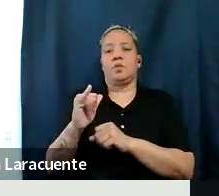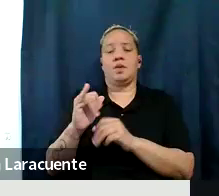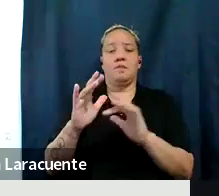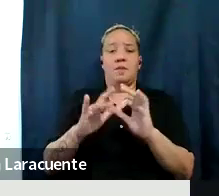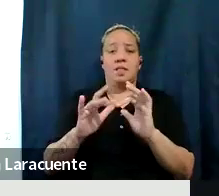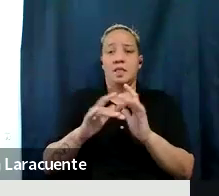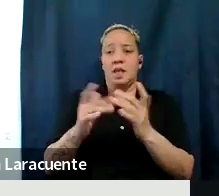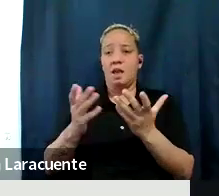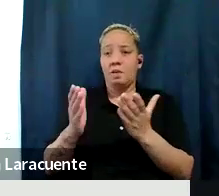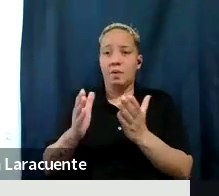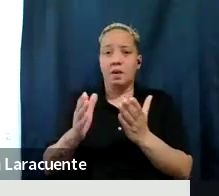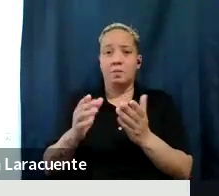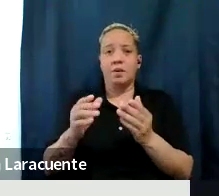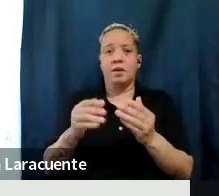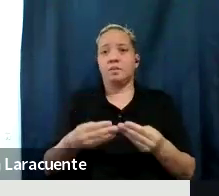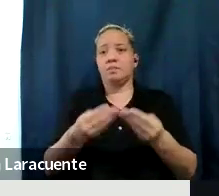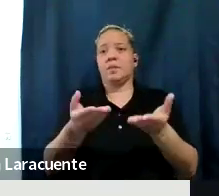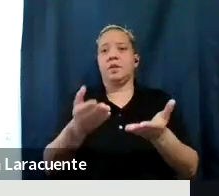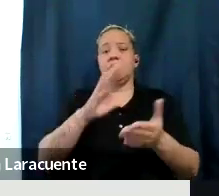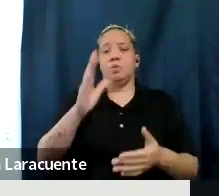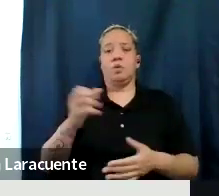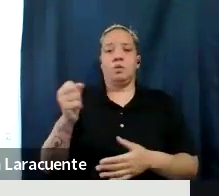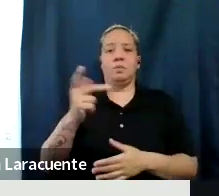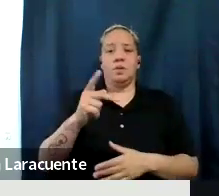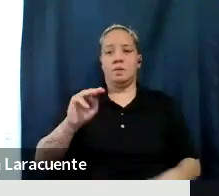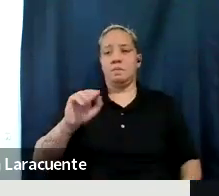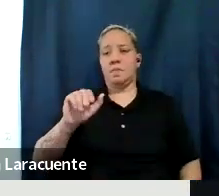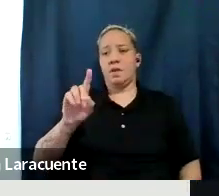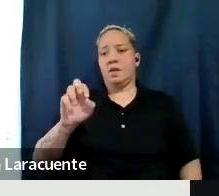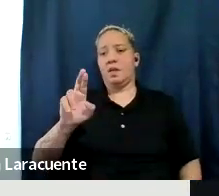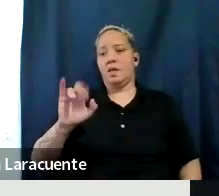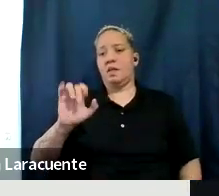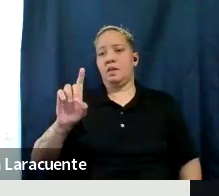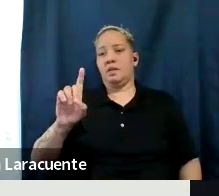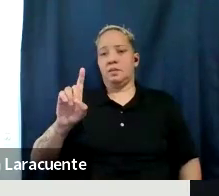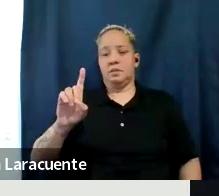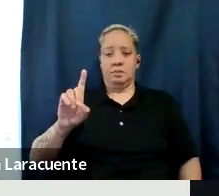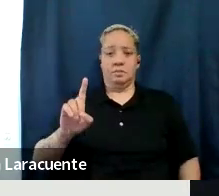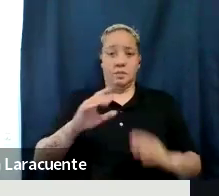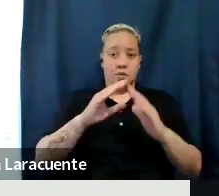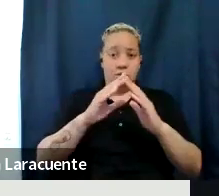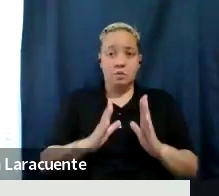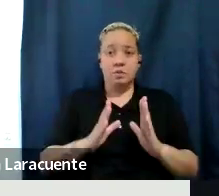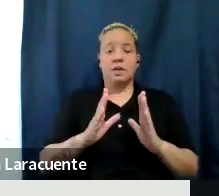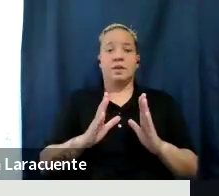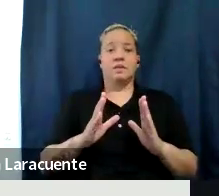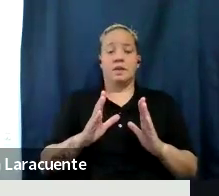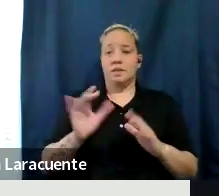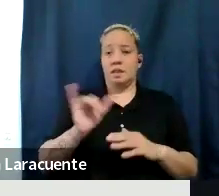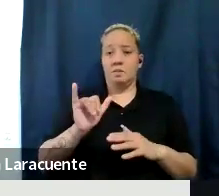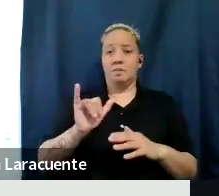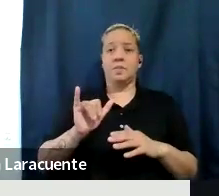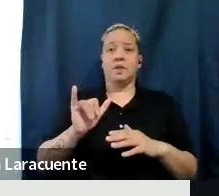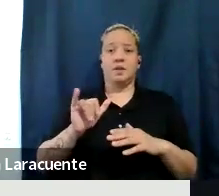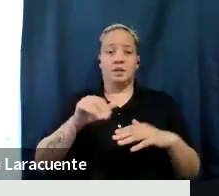que finalmente, como nunca pudo regresar a Madrid y además su casa de Madrid fue saqueada